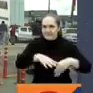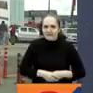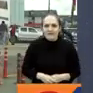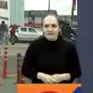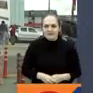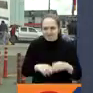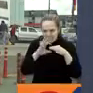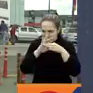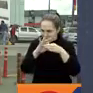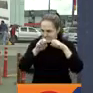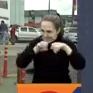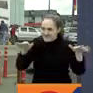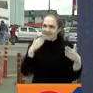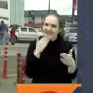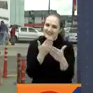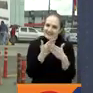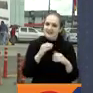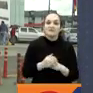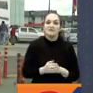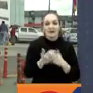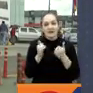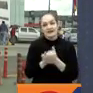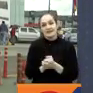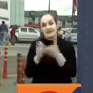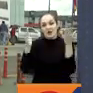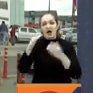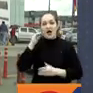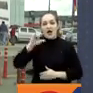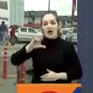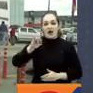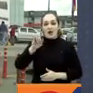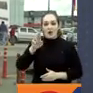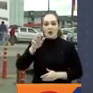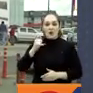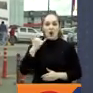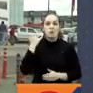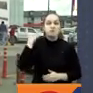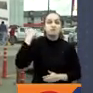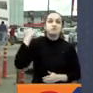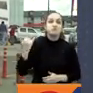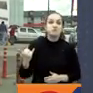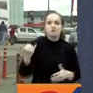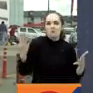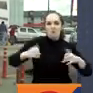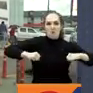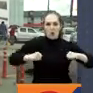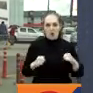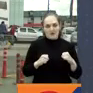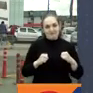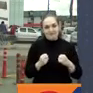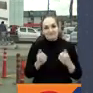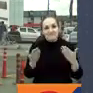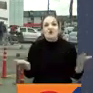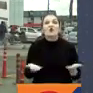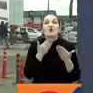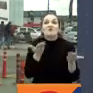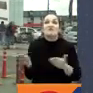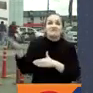Conectados 24/7, muchas gracias Pablo. Y saludamos ahora a Laura Rojas para saber cómo avanza el día en Bogotá. Laura, adelante.